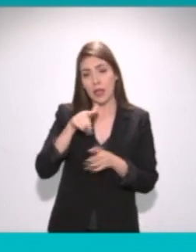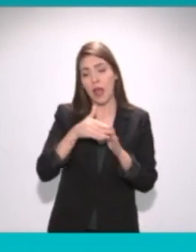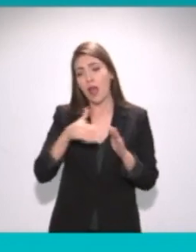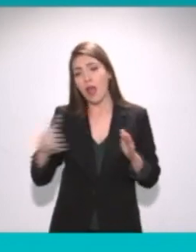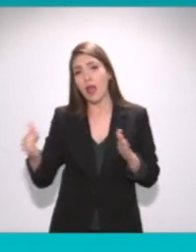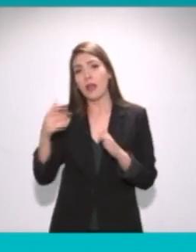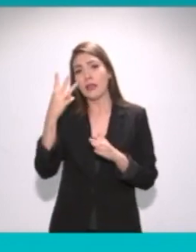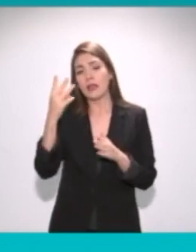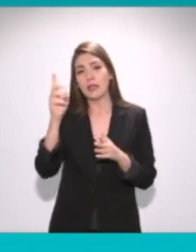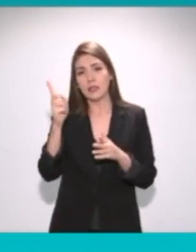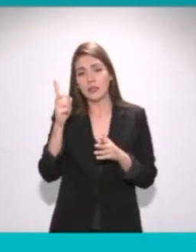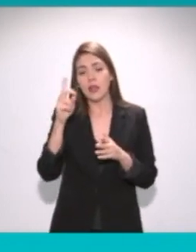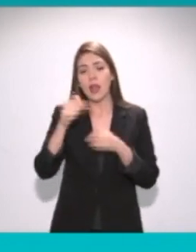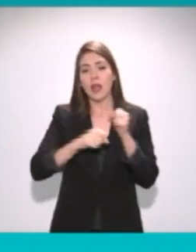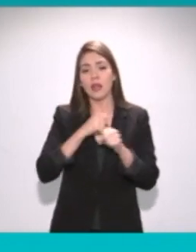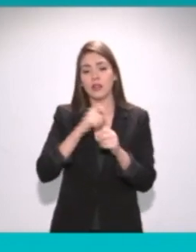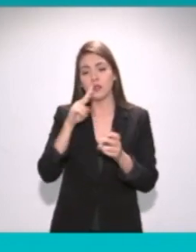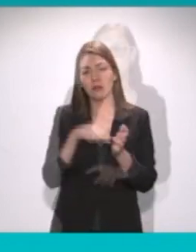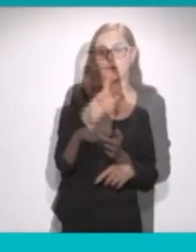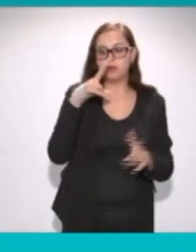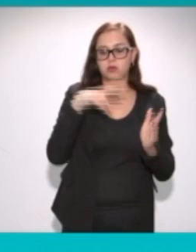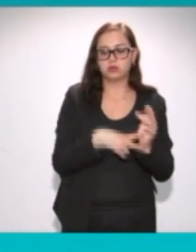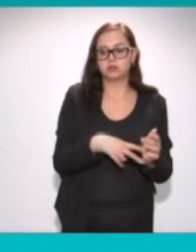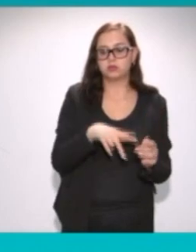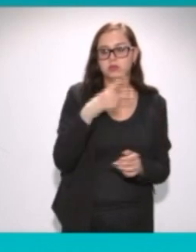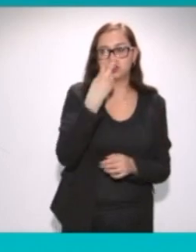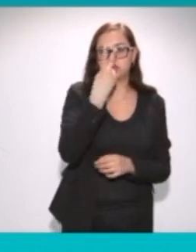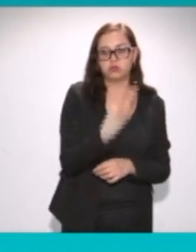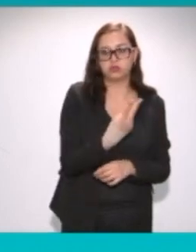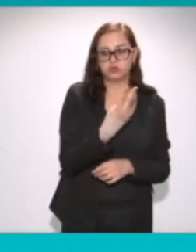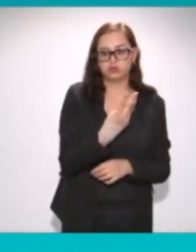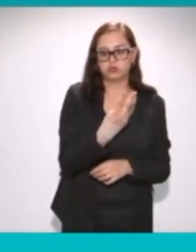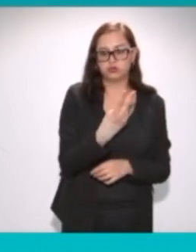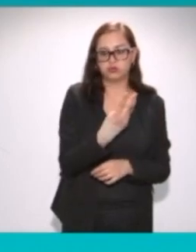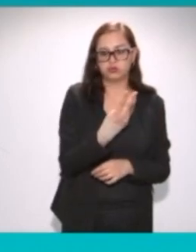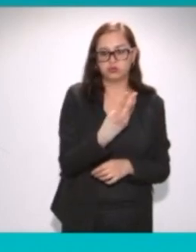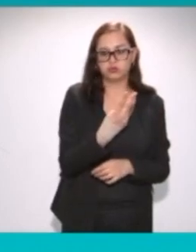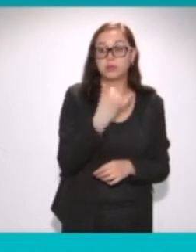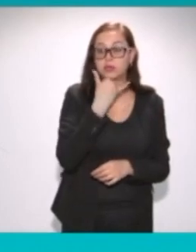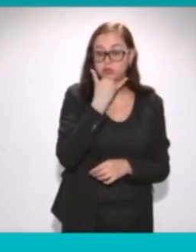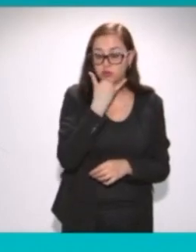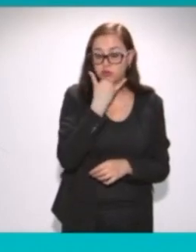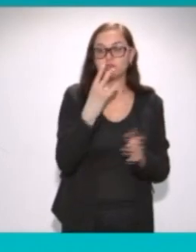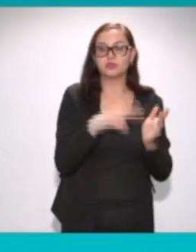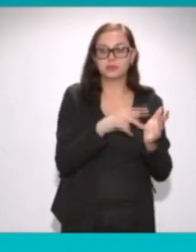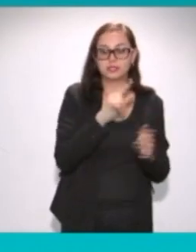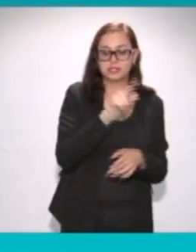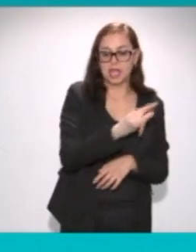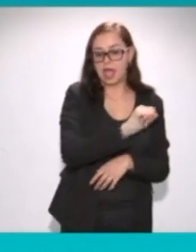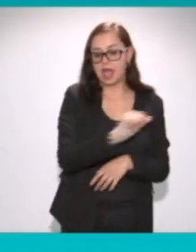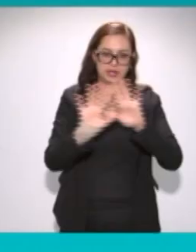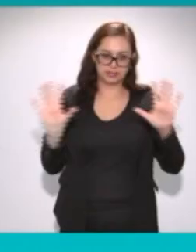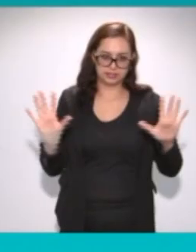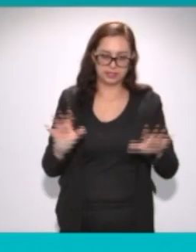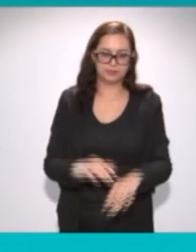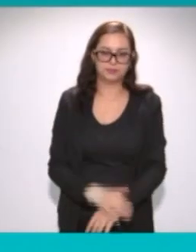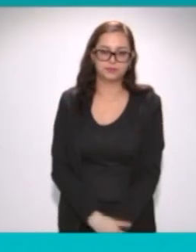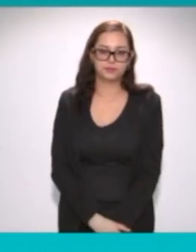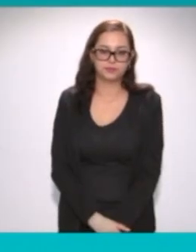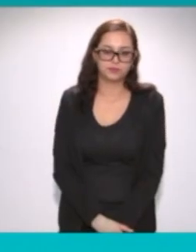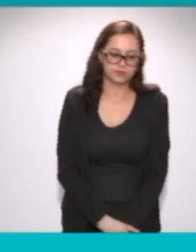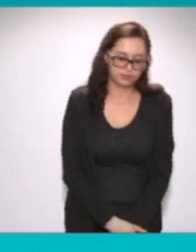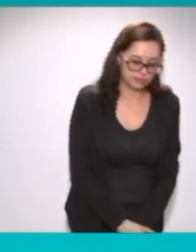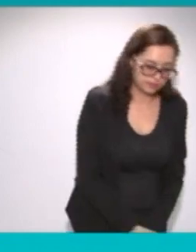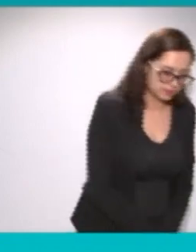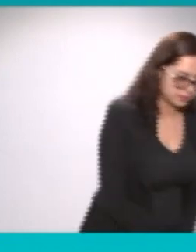ya no está en la Presidencia de la República, ya no hay Estado Mayor Presidencial y ya fue asignado a la Fuerza Aérea Mexicana, por lo cual no existe ningún